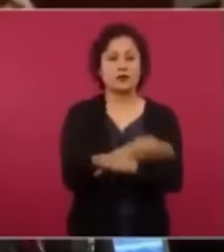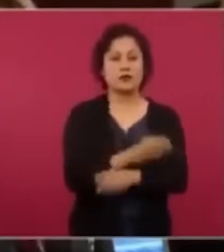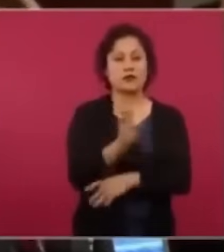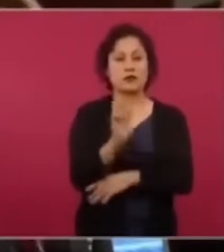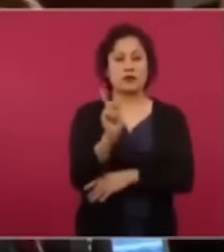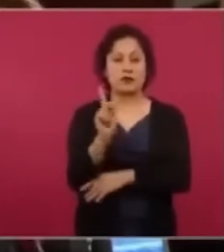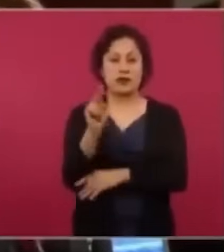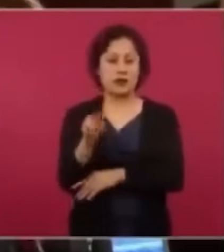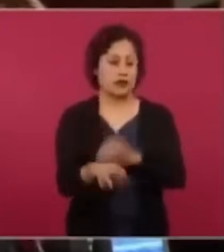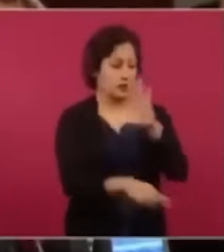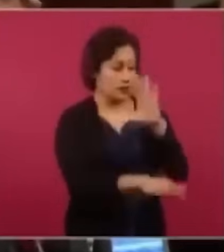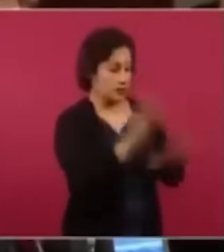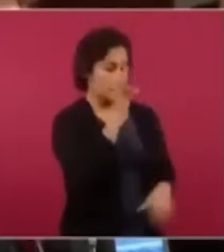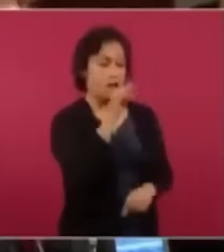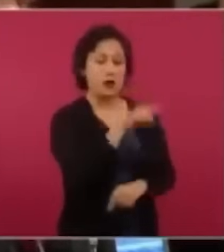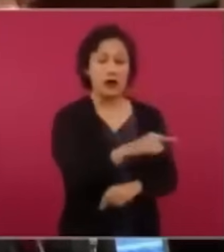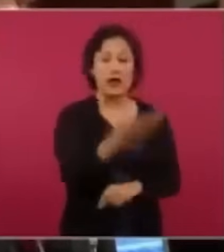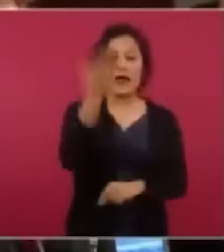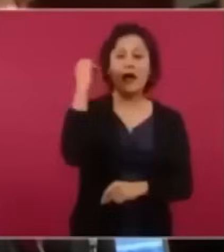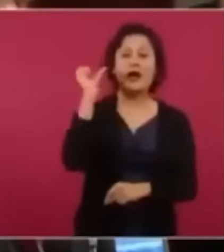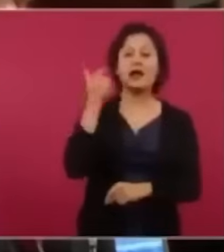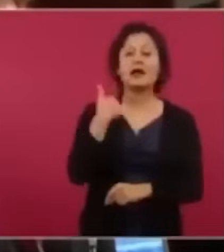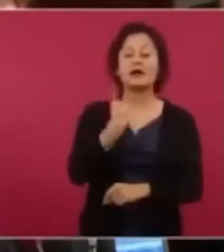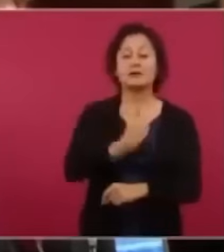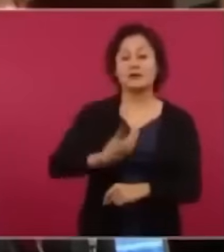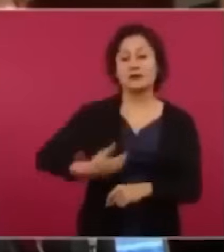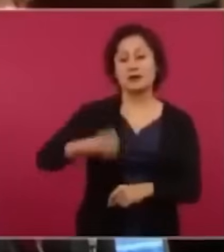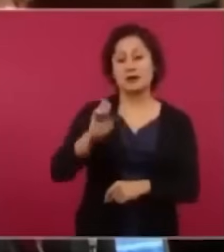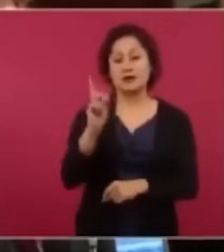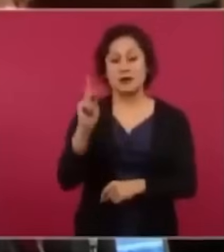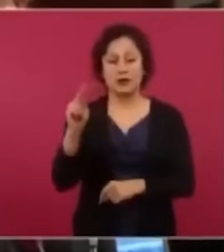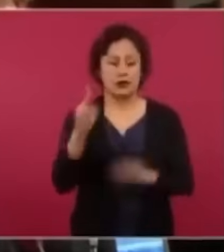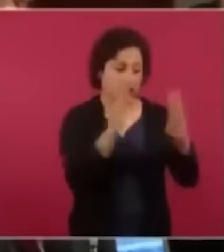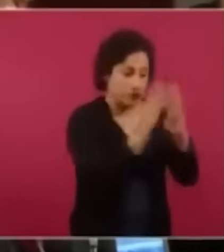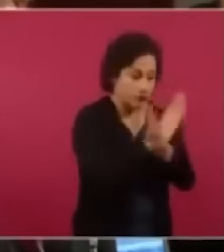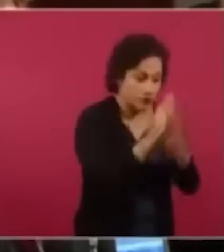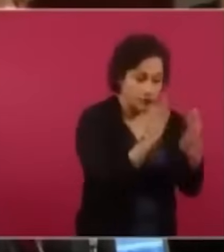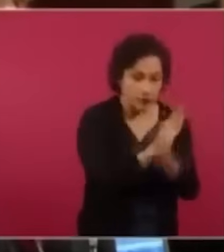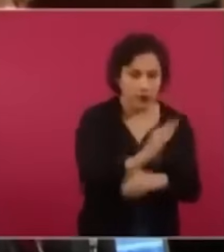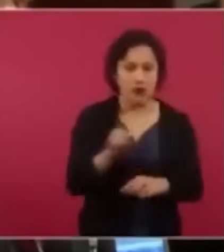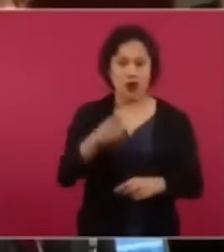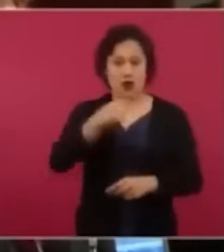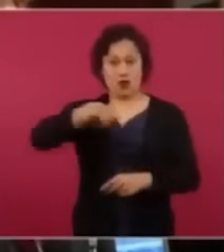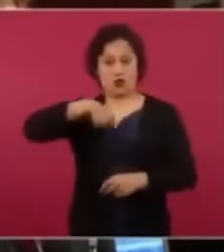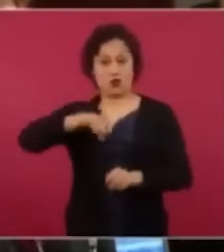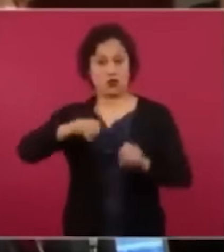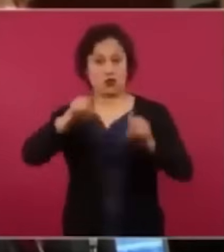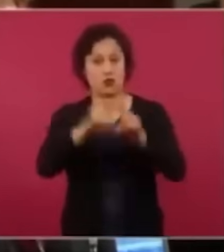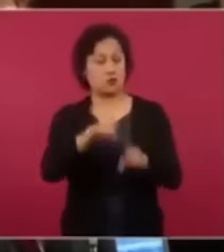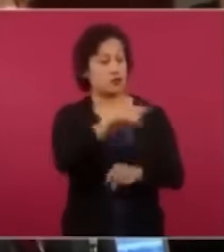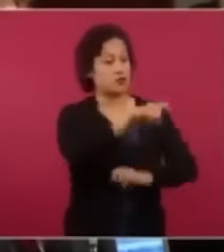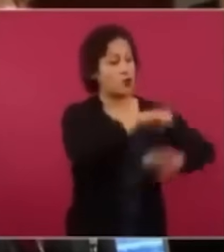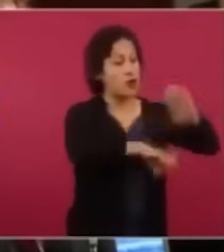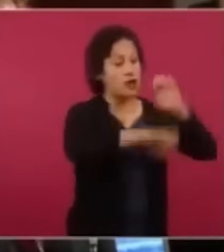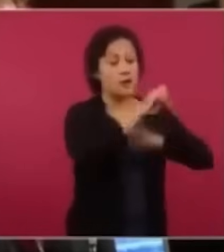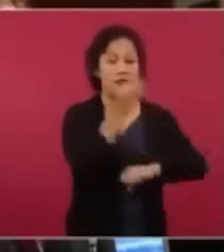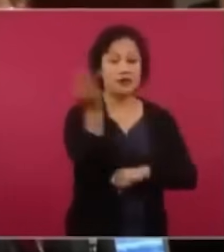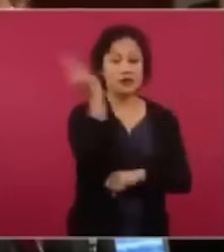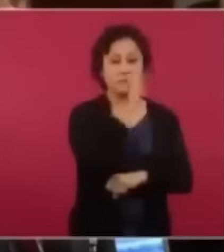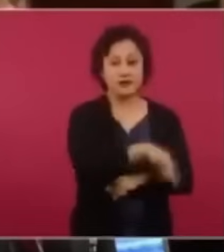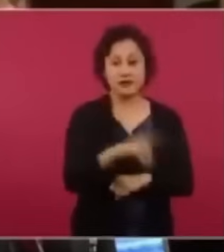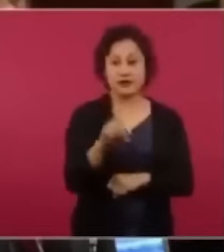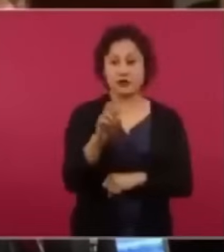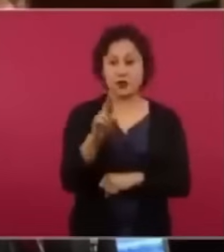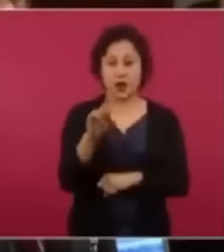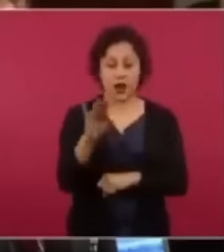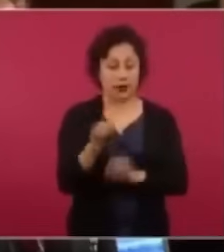el espionaje que hizo el presidente Peña, que Animal Político publicó la estafa maestra y las empresas fantasma de Duarte, que Proceso, pues